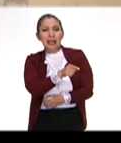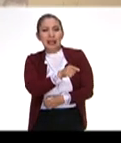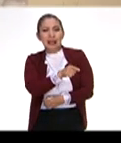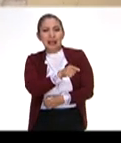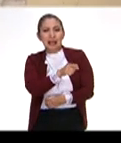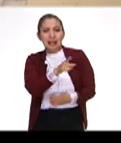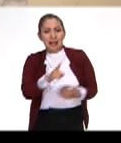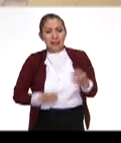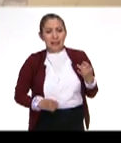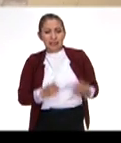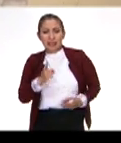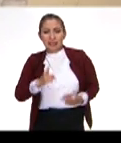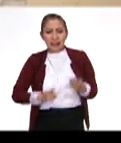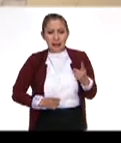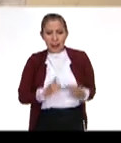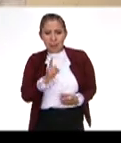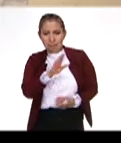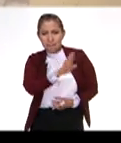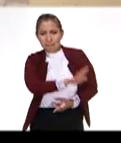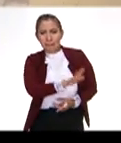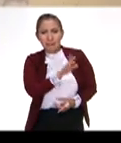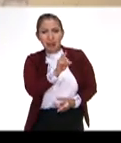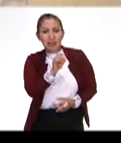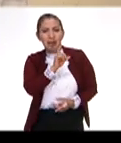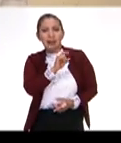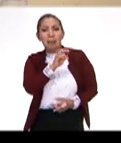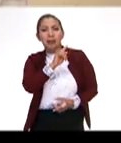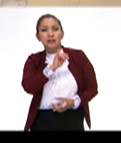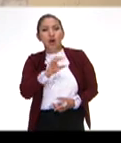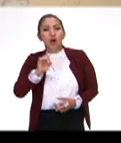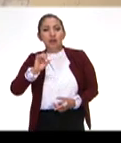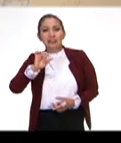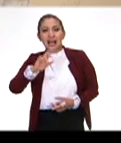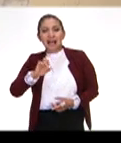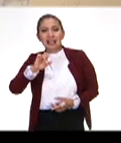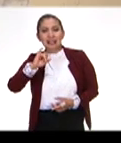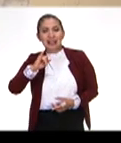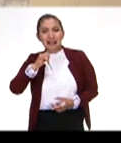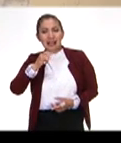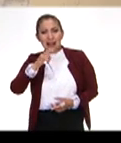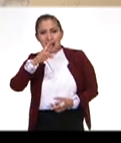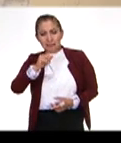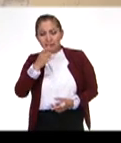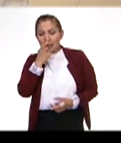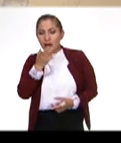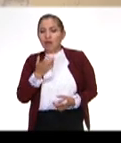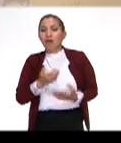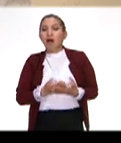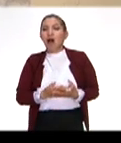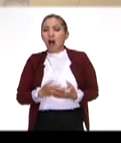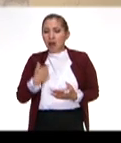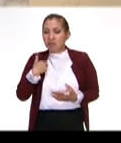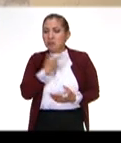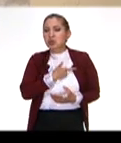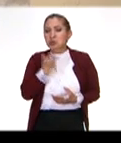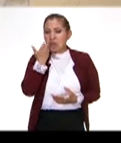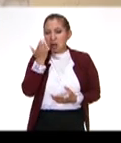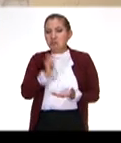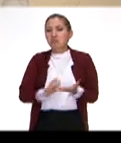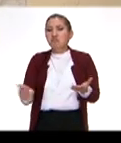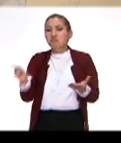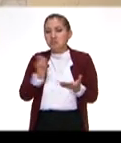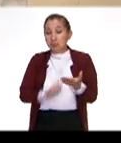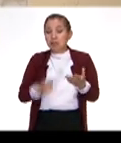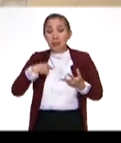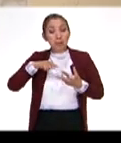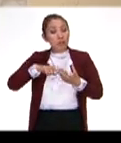cuya dramaturgia era de Oscar Riera, dije, me encantaría escribir.